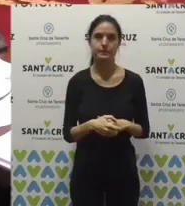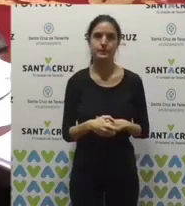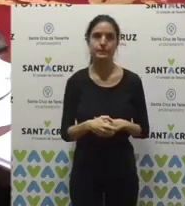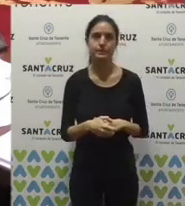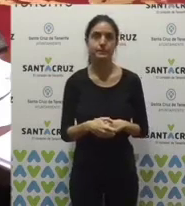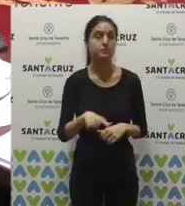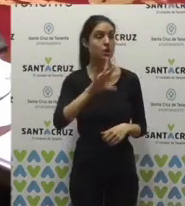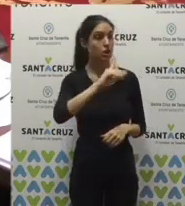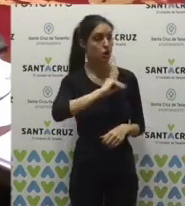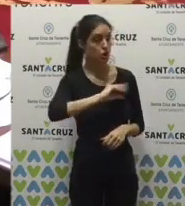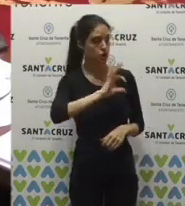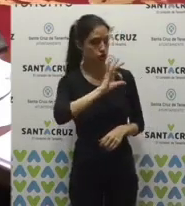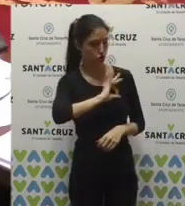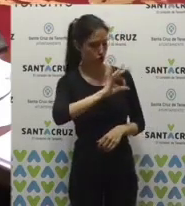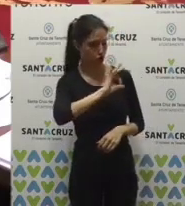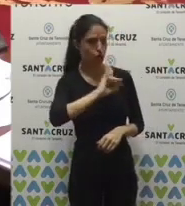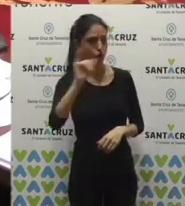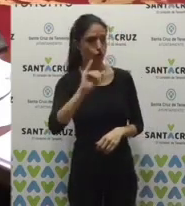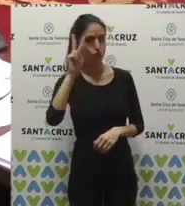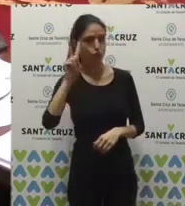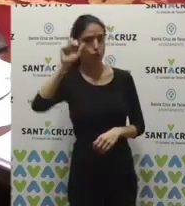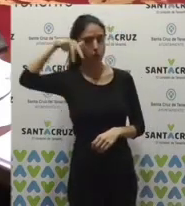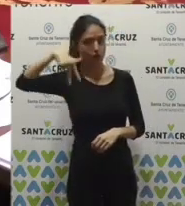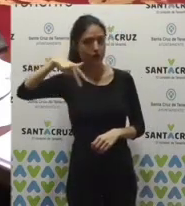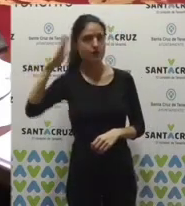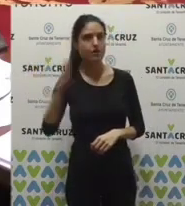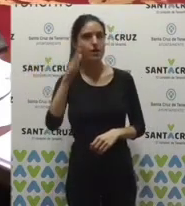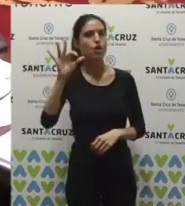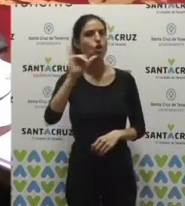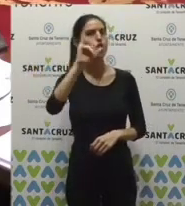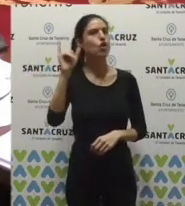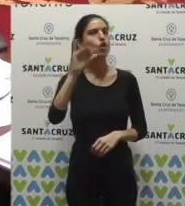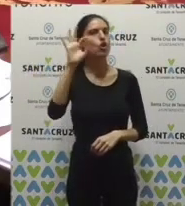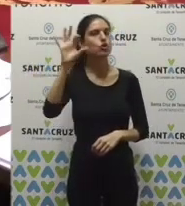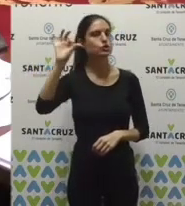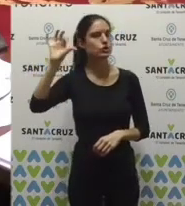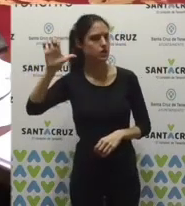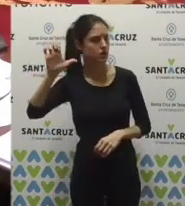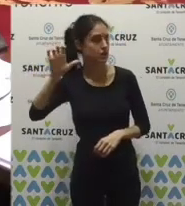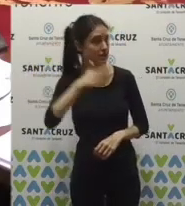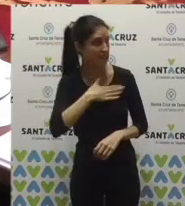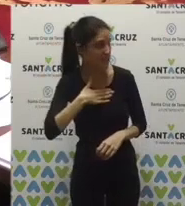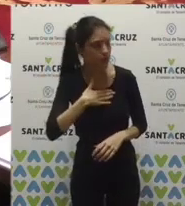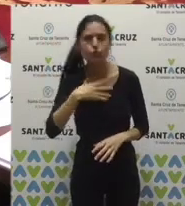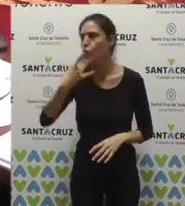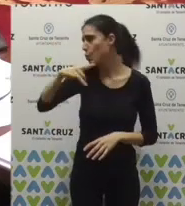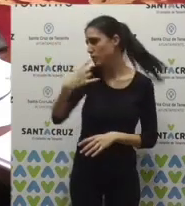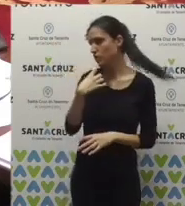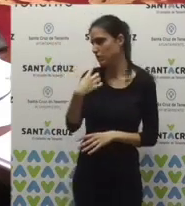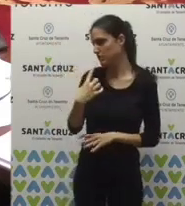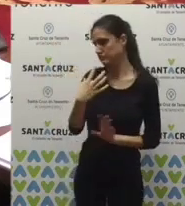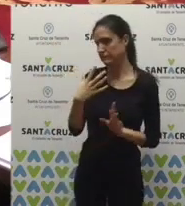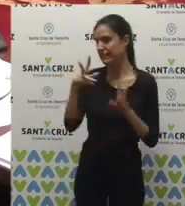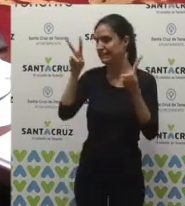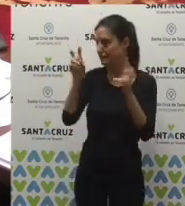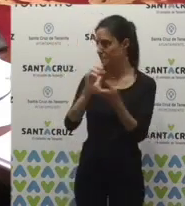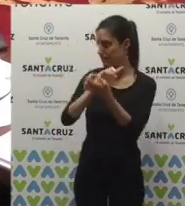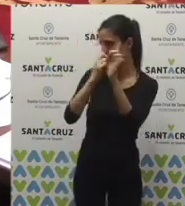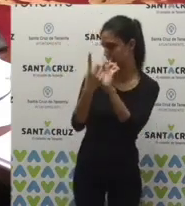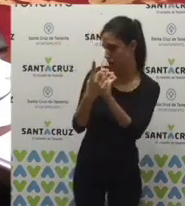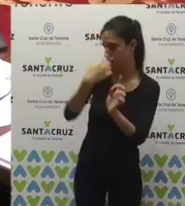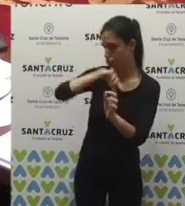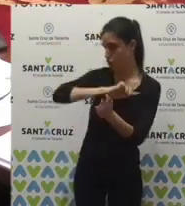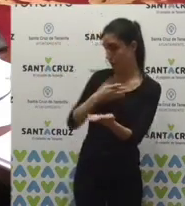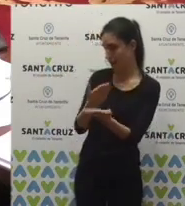don juan jose usted quería solamente una cuestión casi de forma en el sentido de la transaccional que habíamos planteado